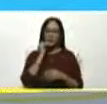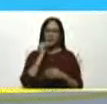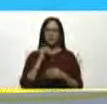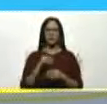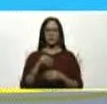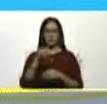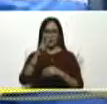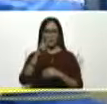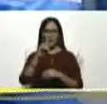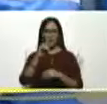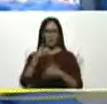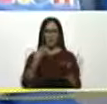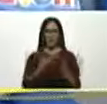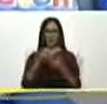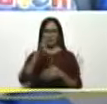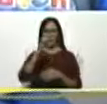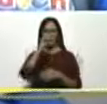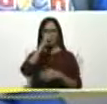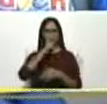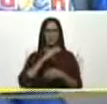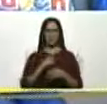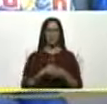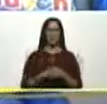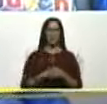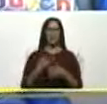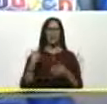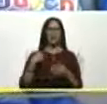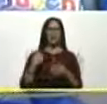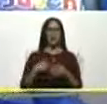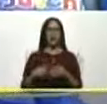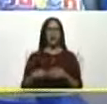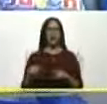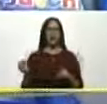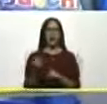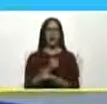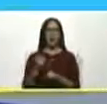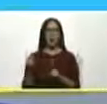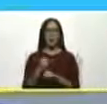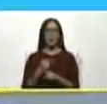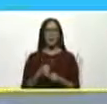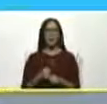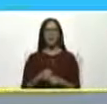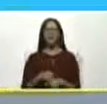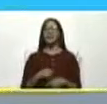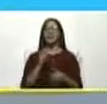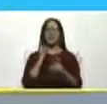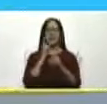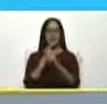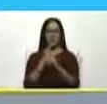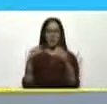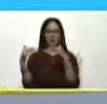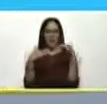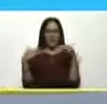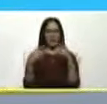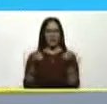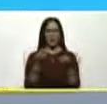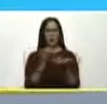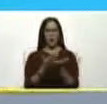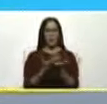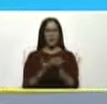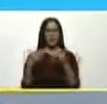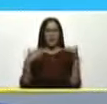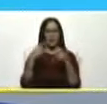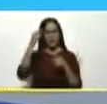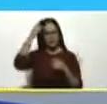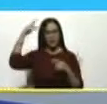30 años que recibieron el golpe directo de la guerra económica, de la guerra psicológica, de la maldad, del